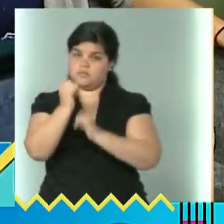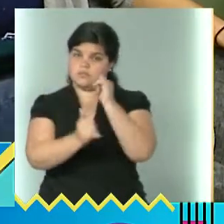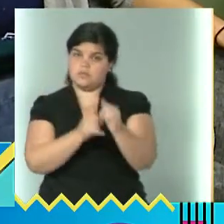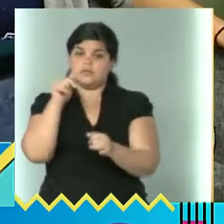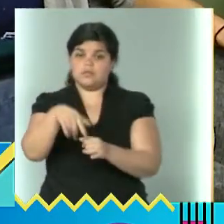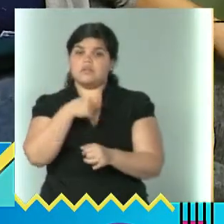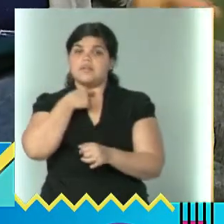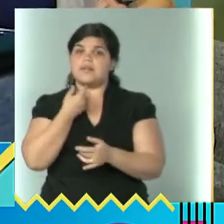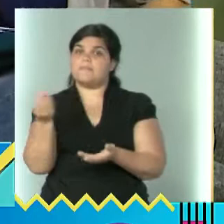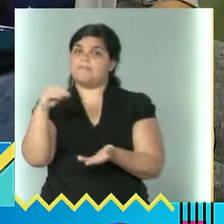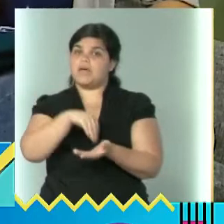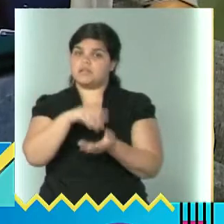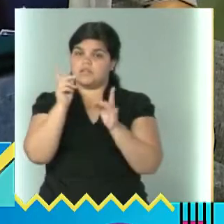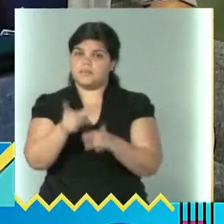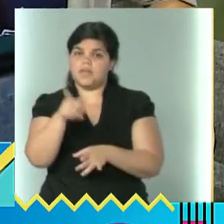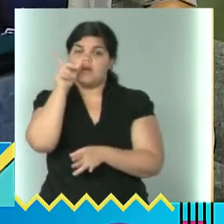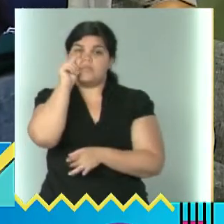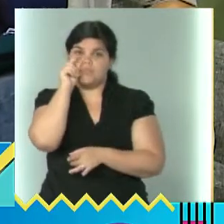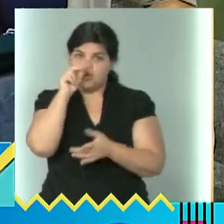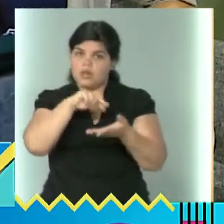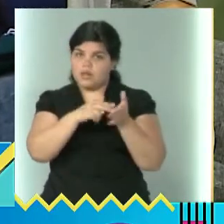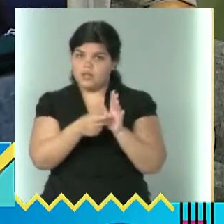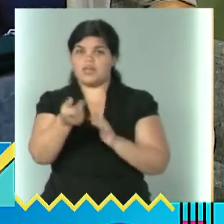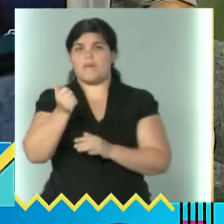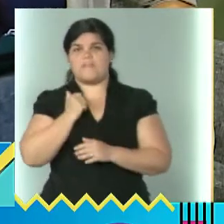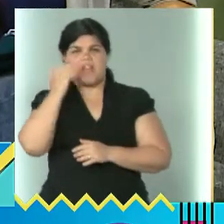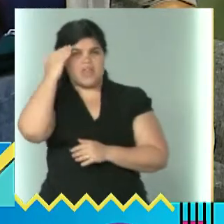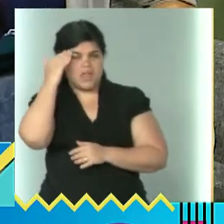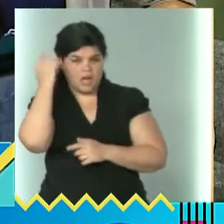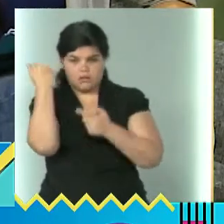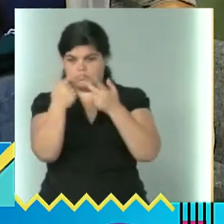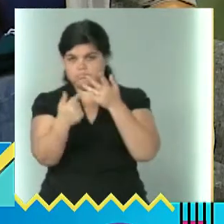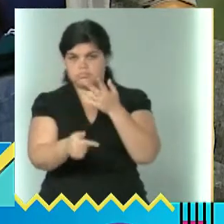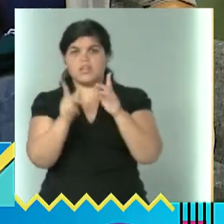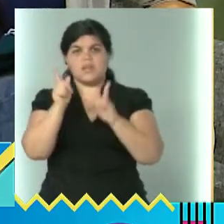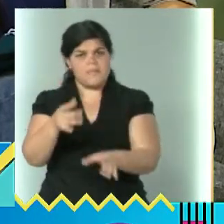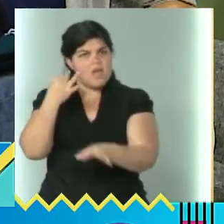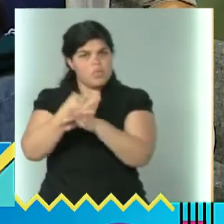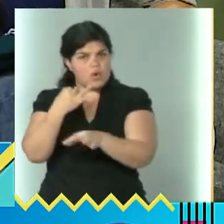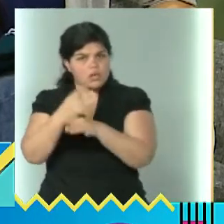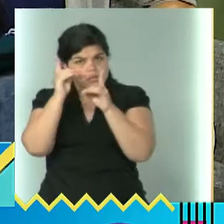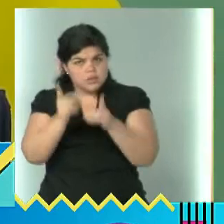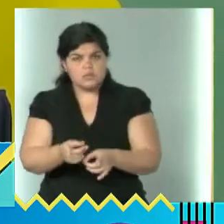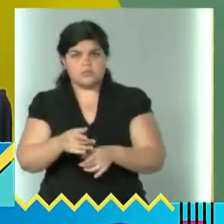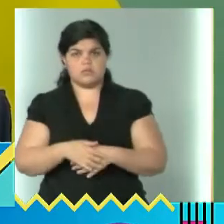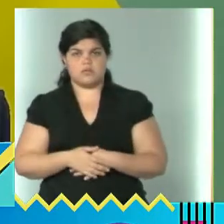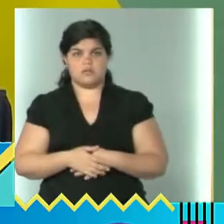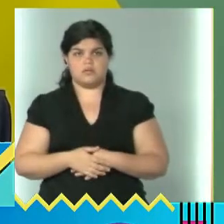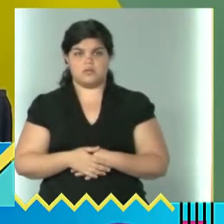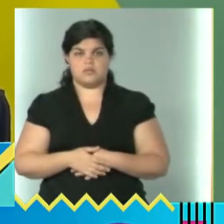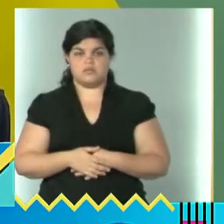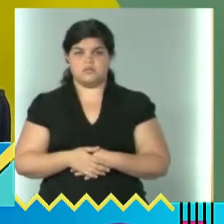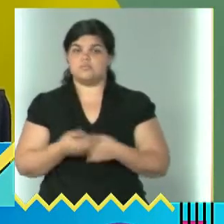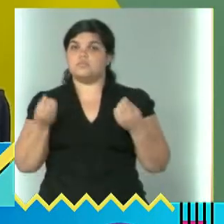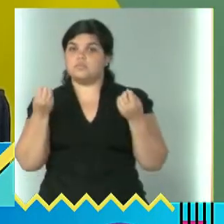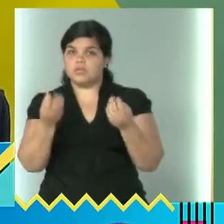las consecuencias políticas, militares, dijimos, más allá de lo convencional, las educativas. Porque son, ¿cómo